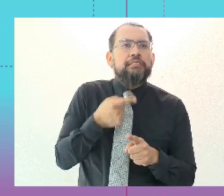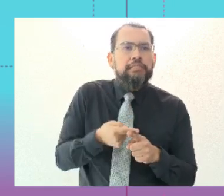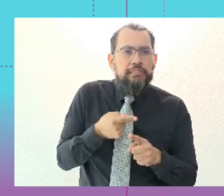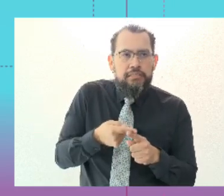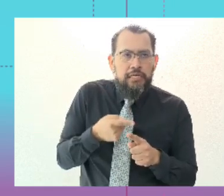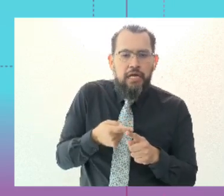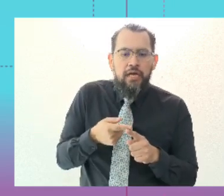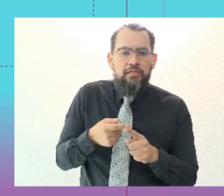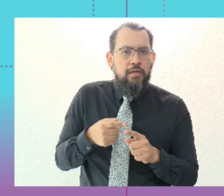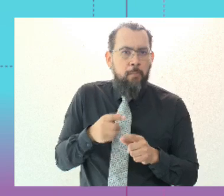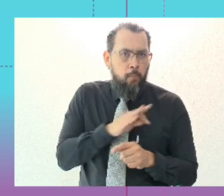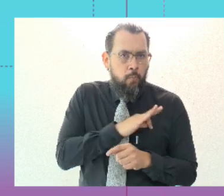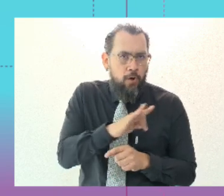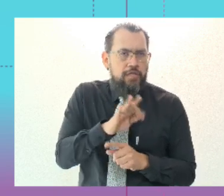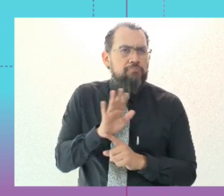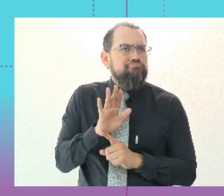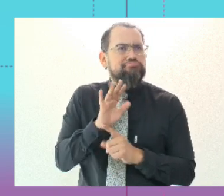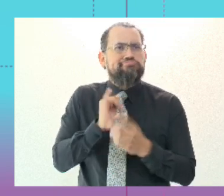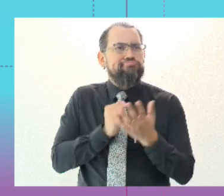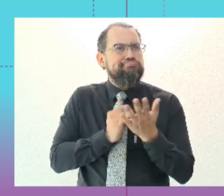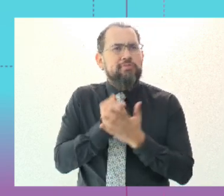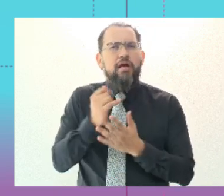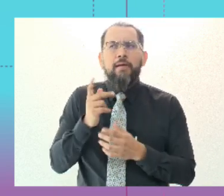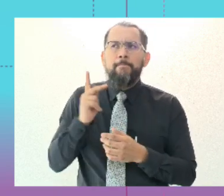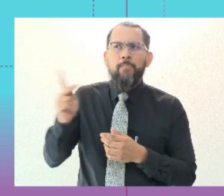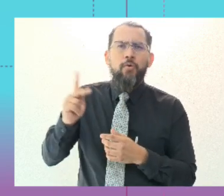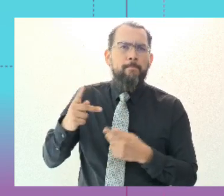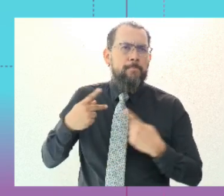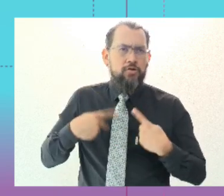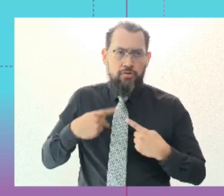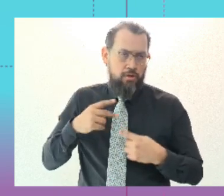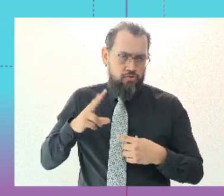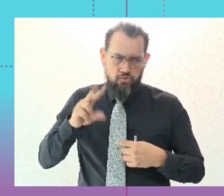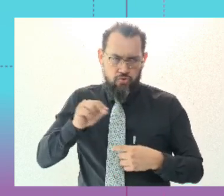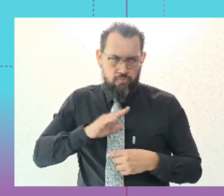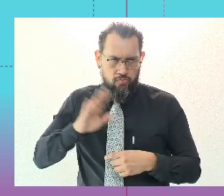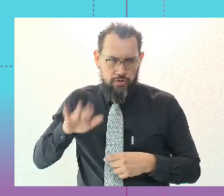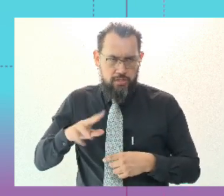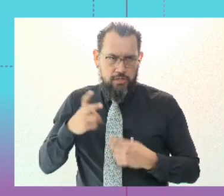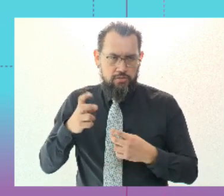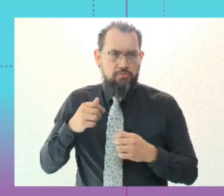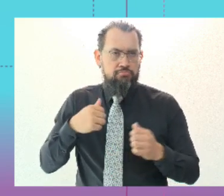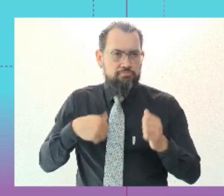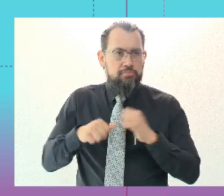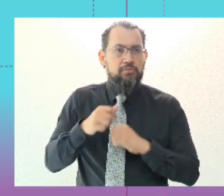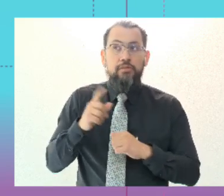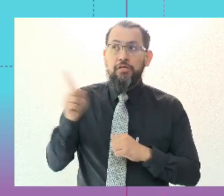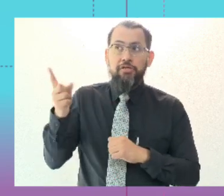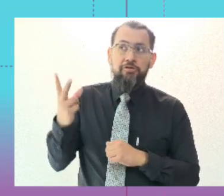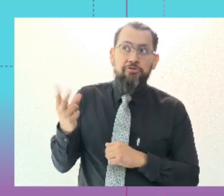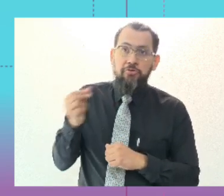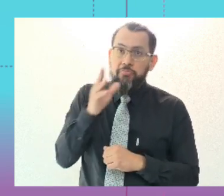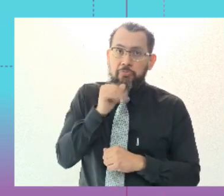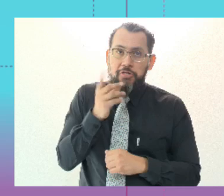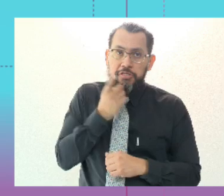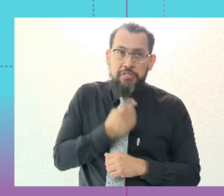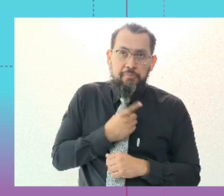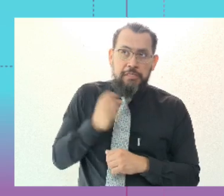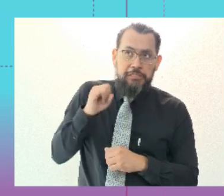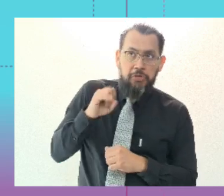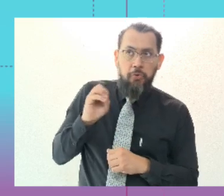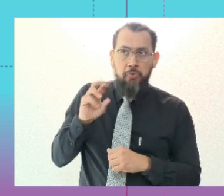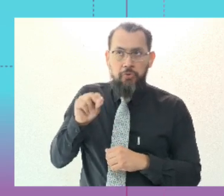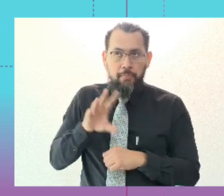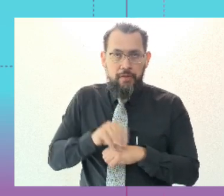titularidad de los datos personales de una persona que no ha fallecido? Simplemente no nos puede dar el consentimiento. Todo esto